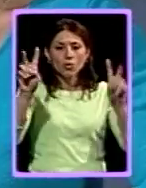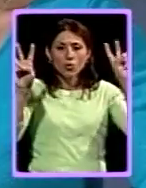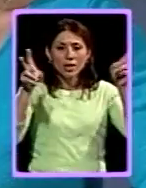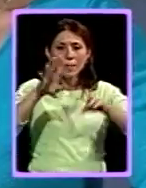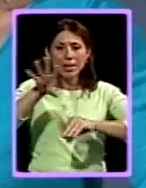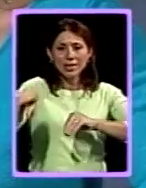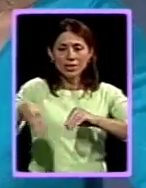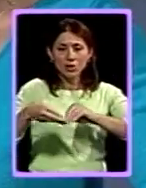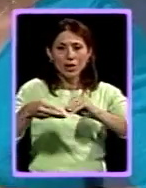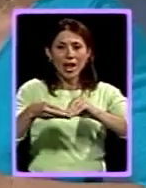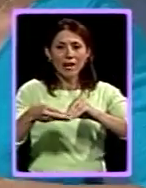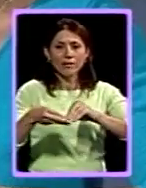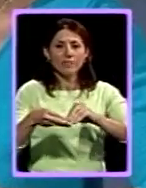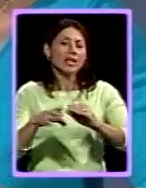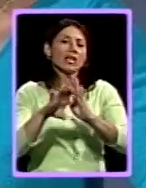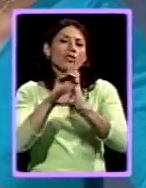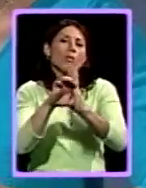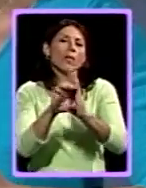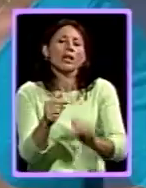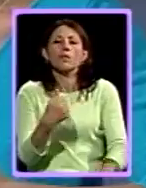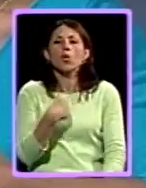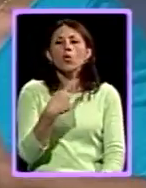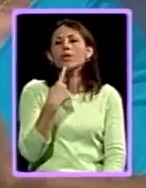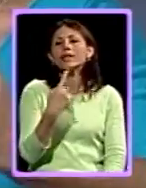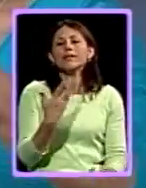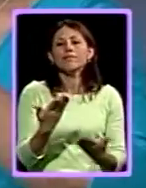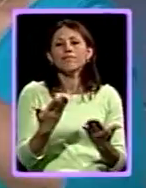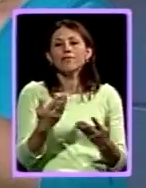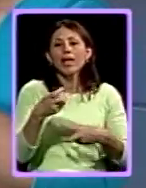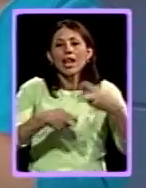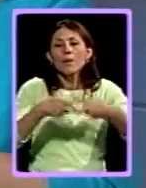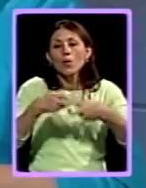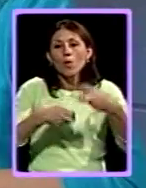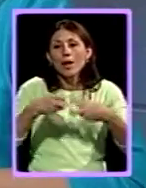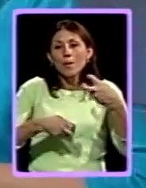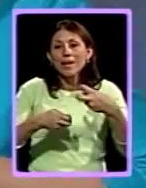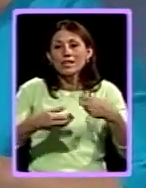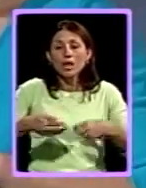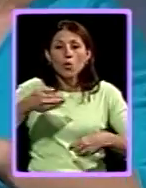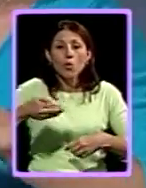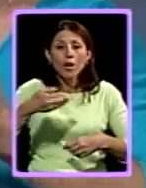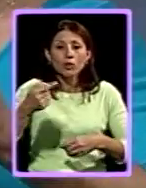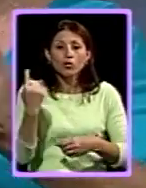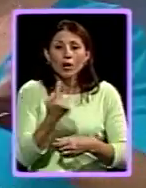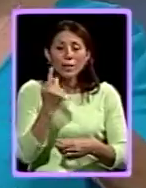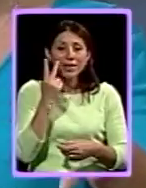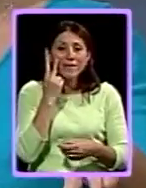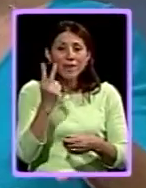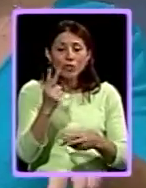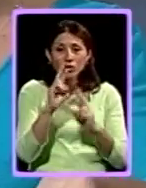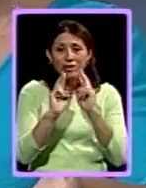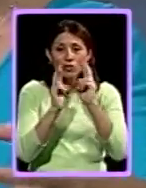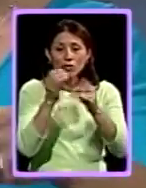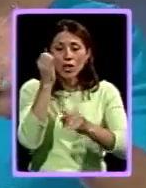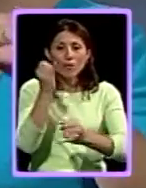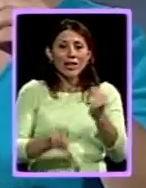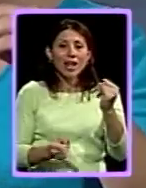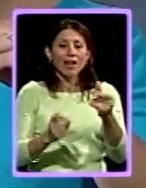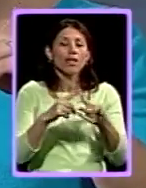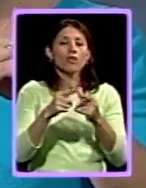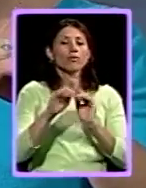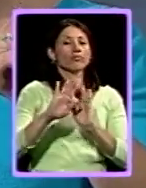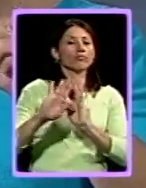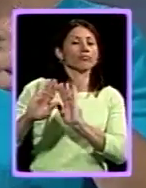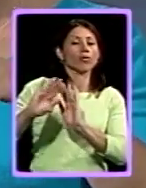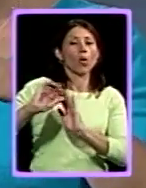y esto es, como que uno dice, el problema es que cuando todo se viene sobre el resultado final, se dejan de ver cosas interesantes. Y es que, por